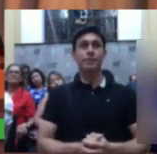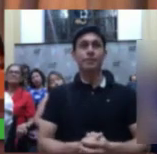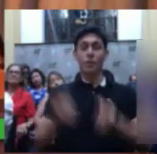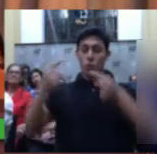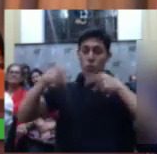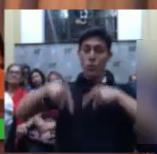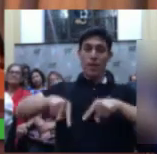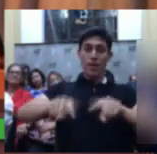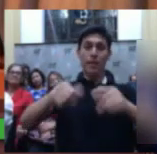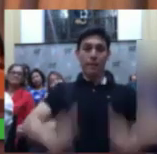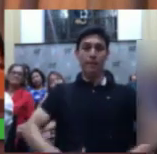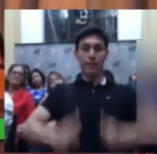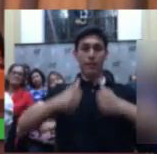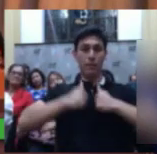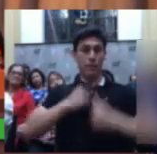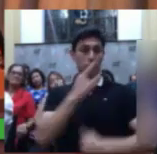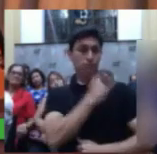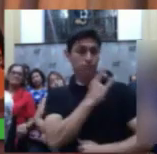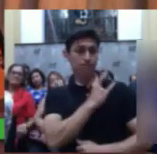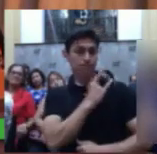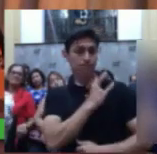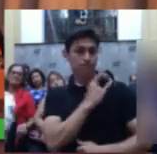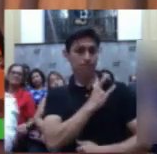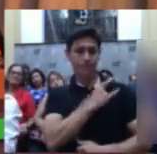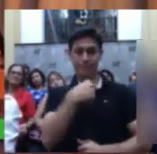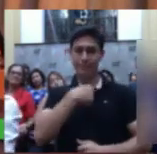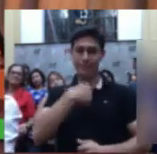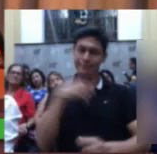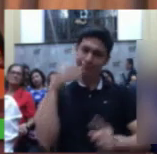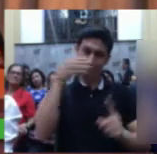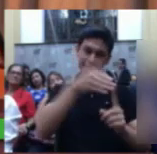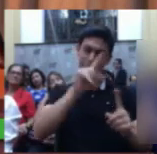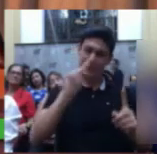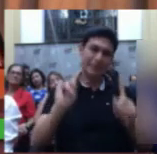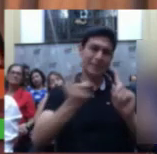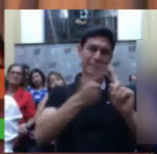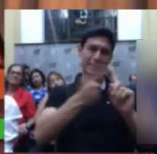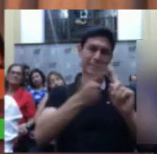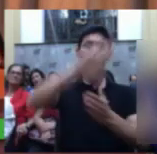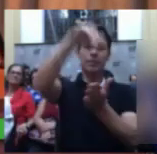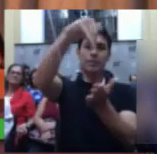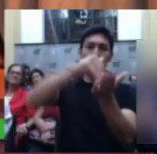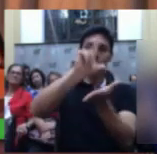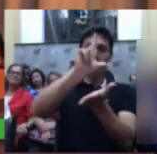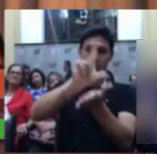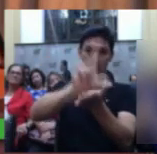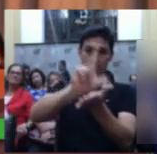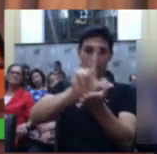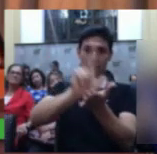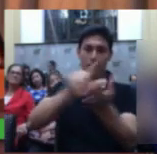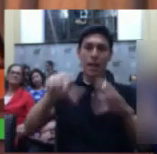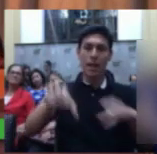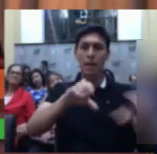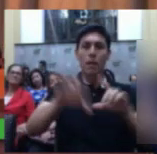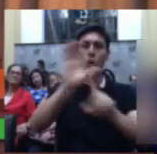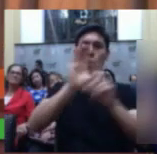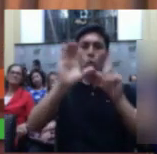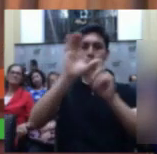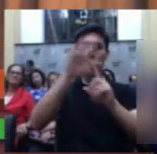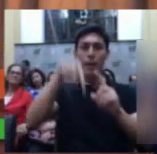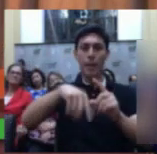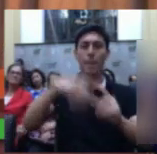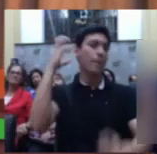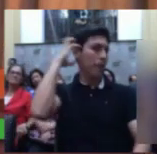Durante la vida universitaria, que transcurría principalmente en el centro de Lima, la actividad cultural de